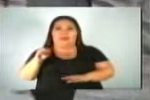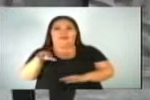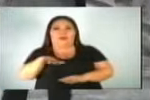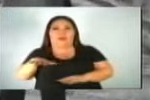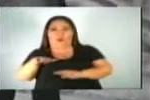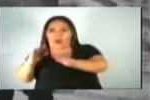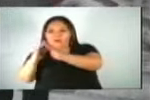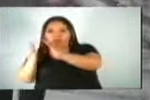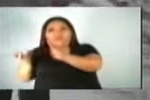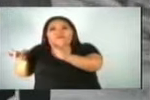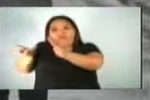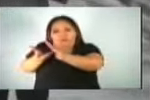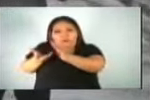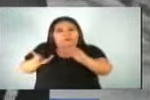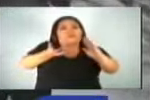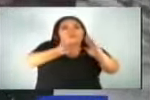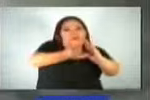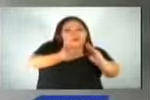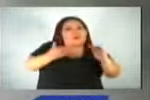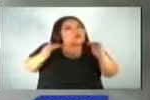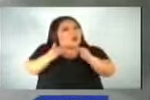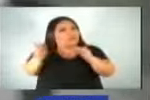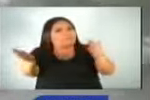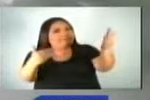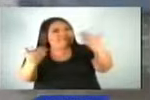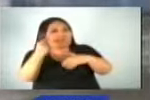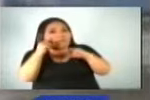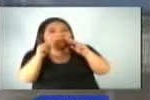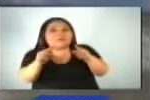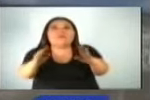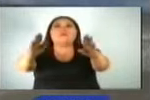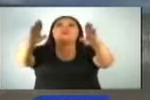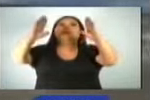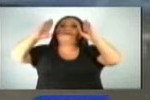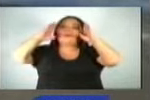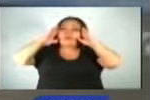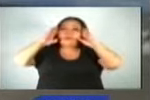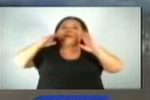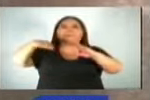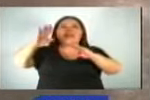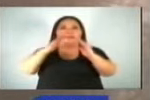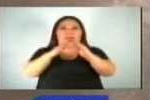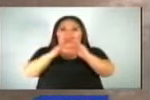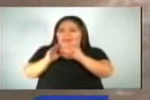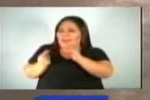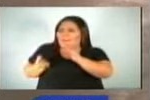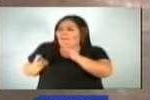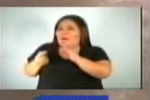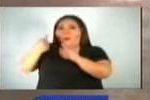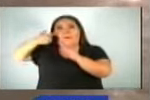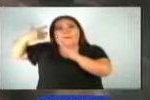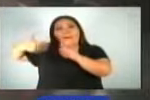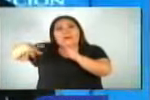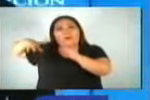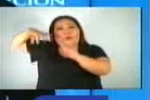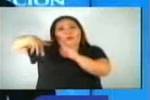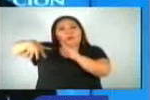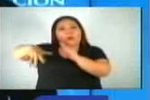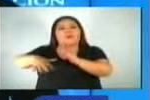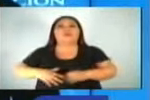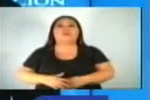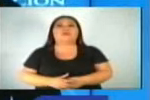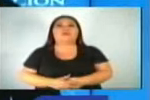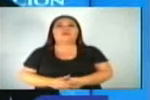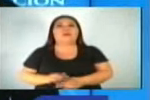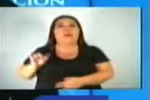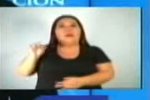nivel nacional, lo que también llaman a todas las personas a estar alerta, principalmente los que viven en zonas de alto riesgo. Que las